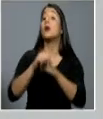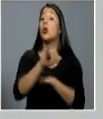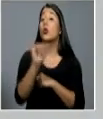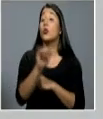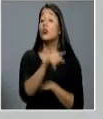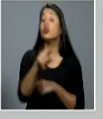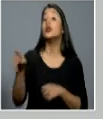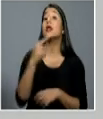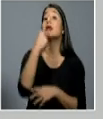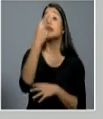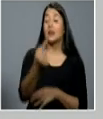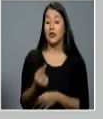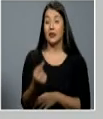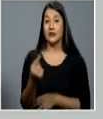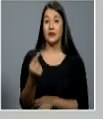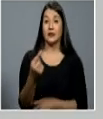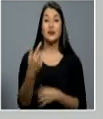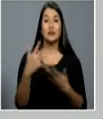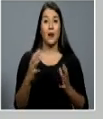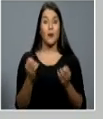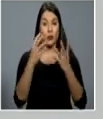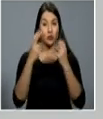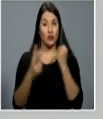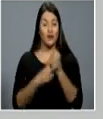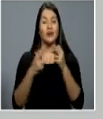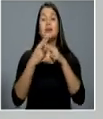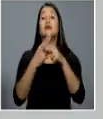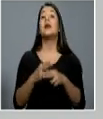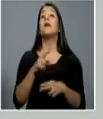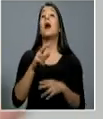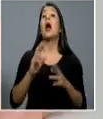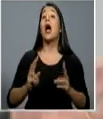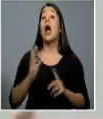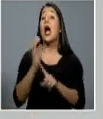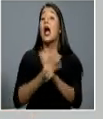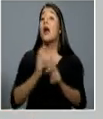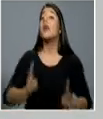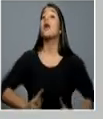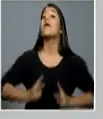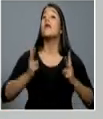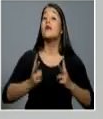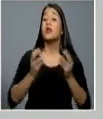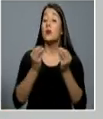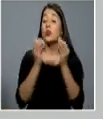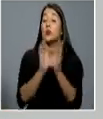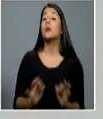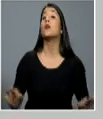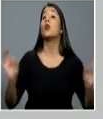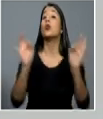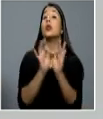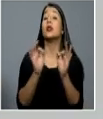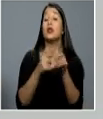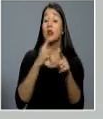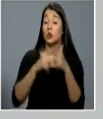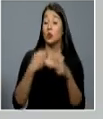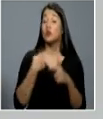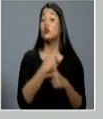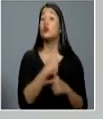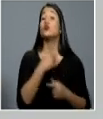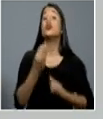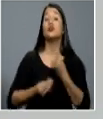ustedes lo han mencionado varias veces, se llama Cada Vida Cuenta, o sea, cada vida de un niño recién nacido cuenta. Y queremos que ese